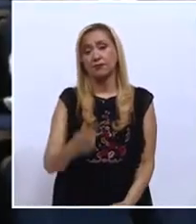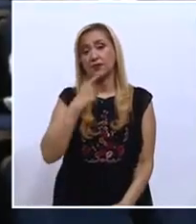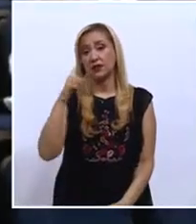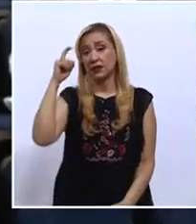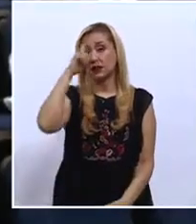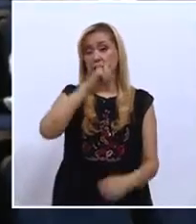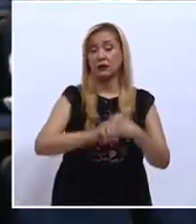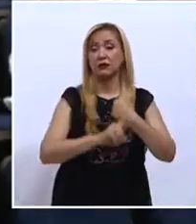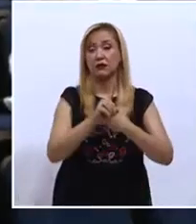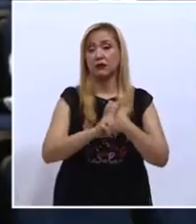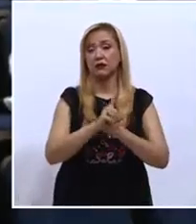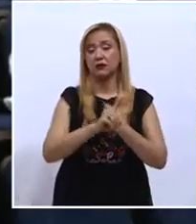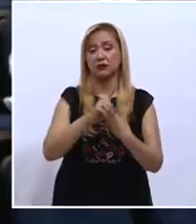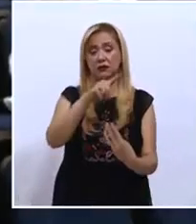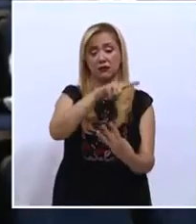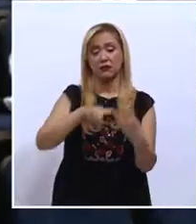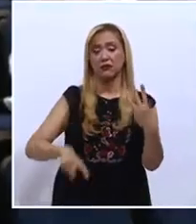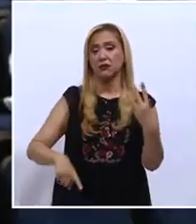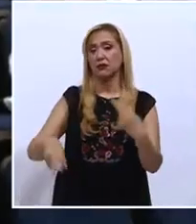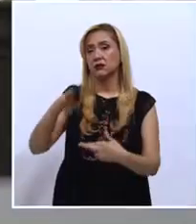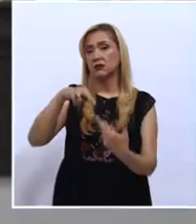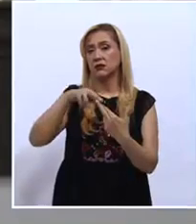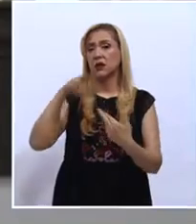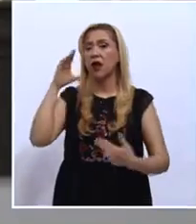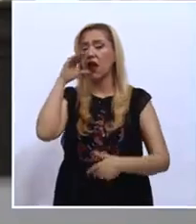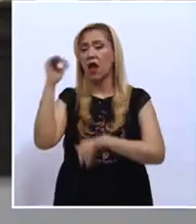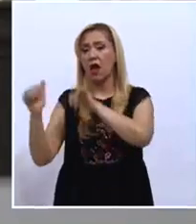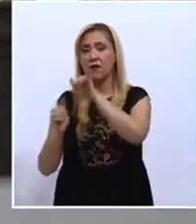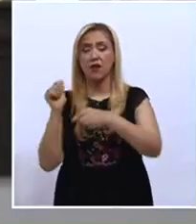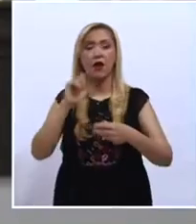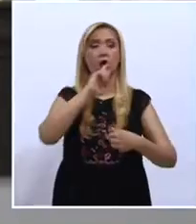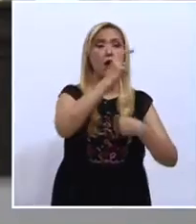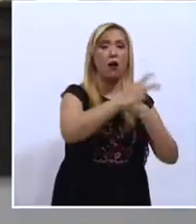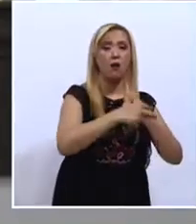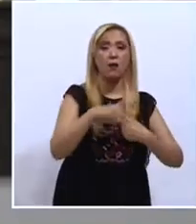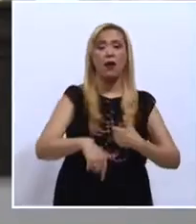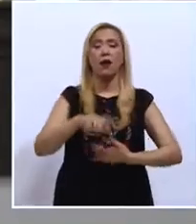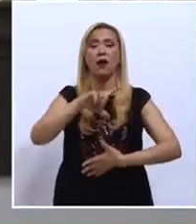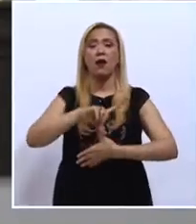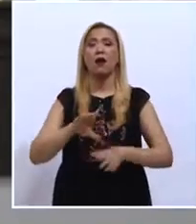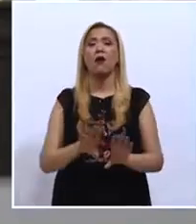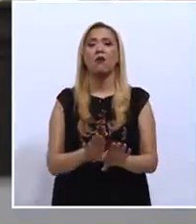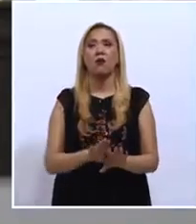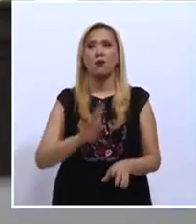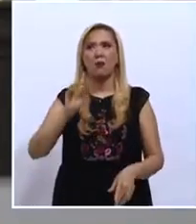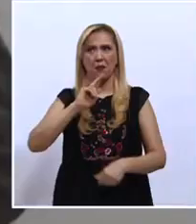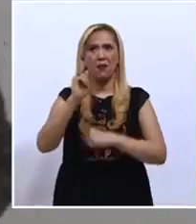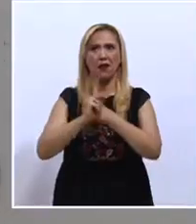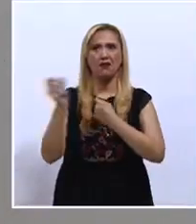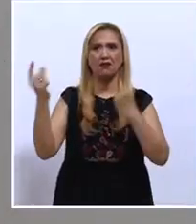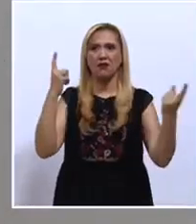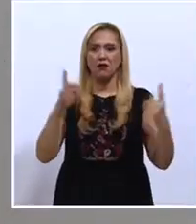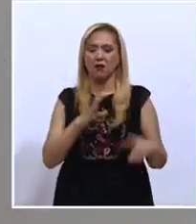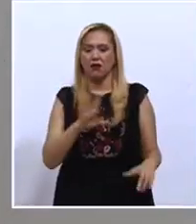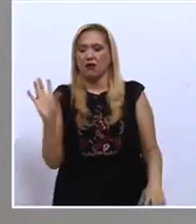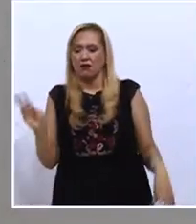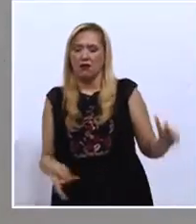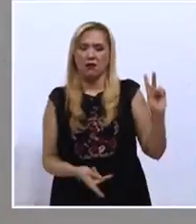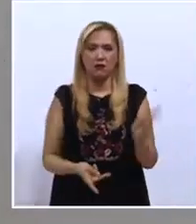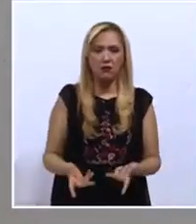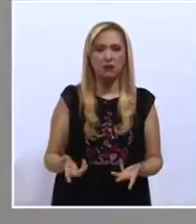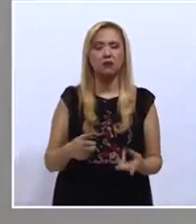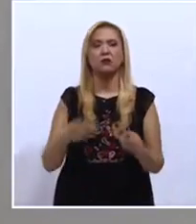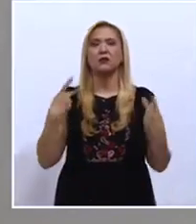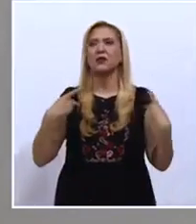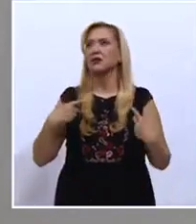desafíos que enfrentan las 3 regiones: el intento de los estados en evadir sus obligaciones, la movilidad humana, el cambio